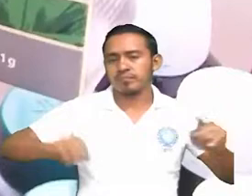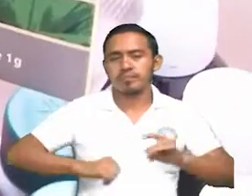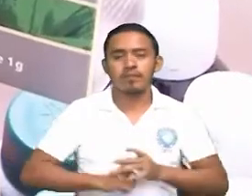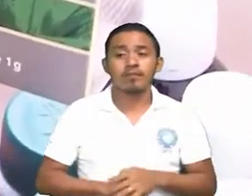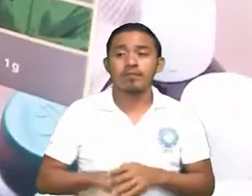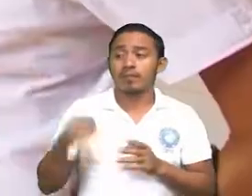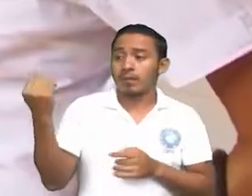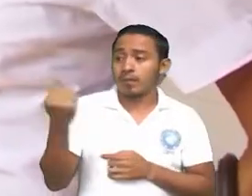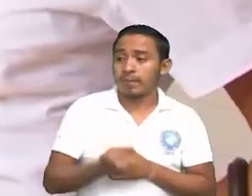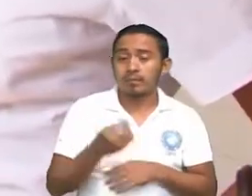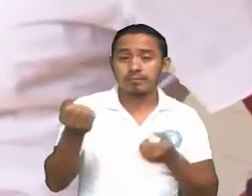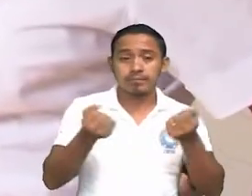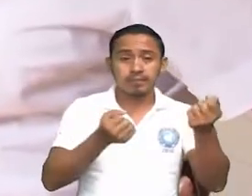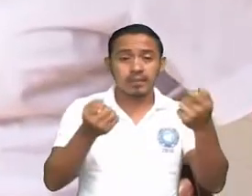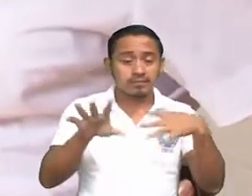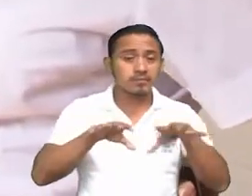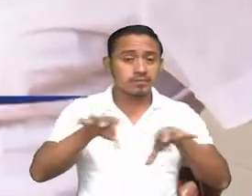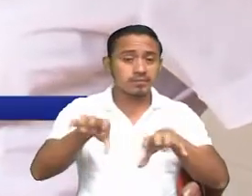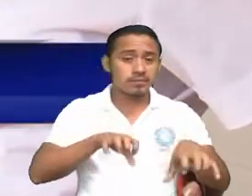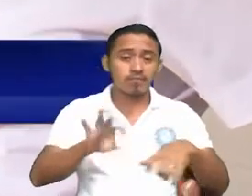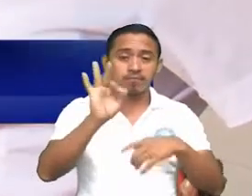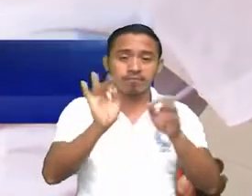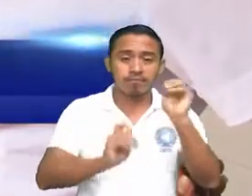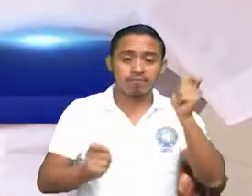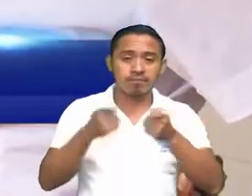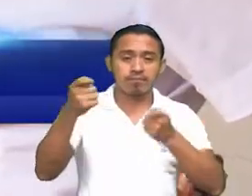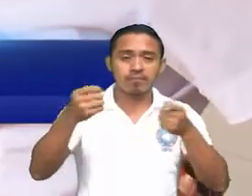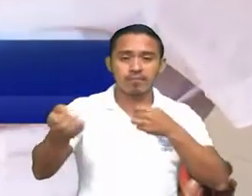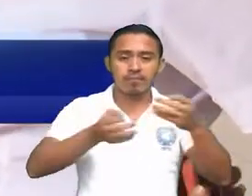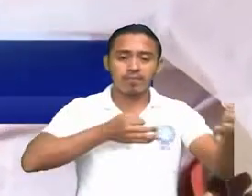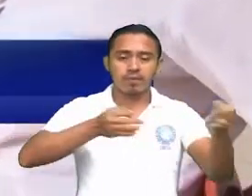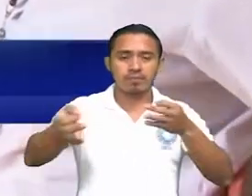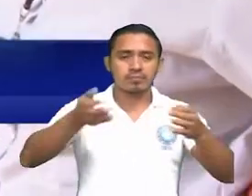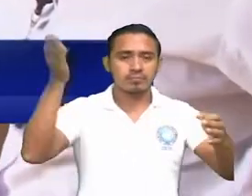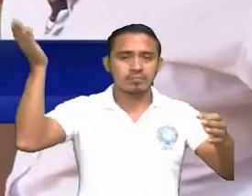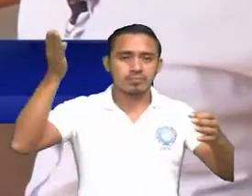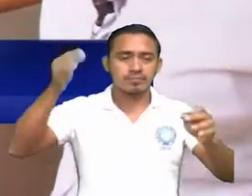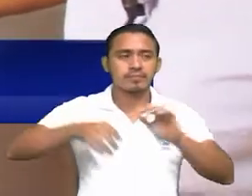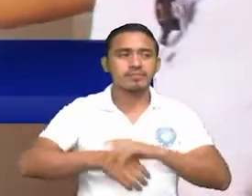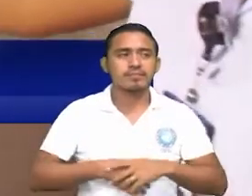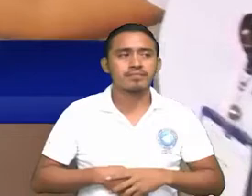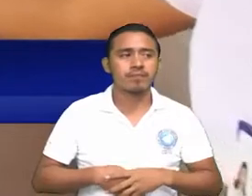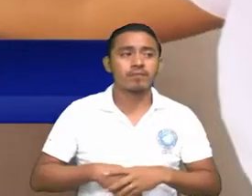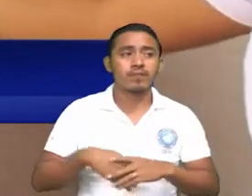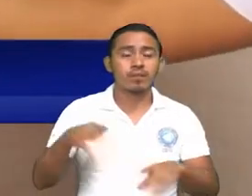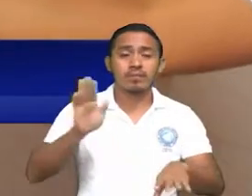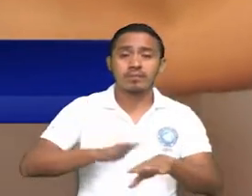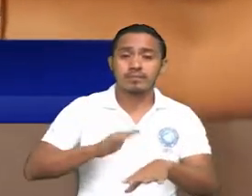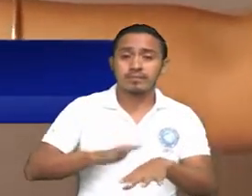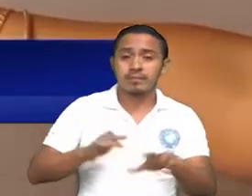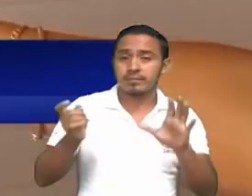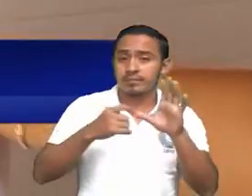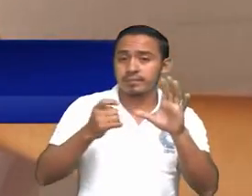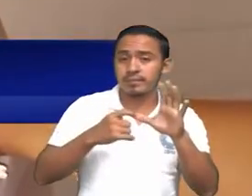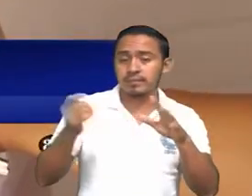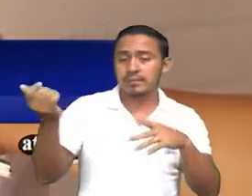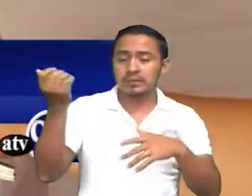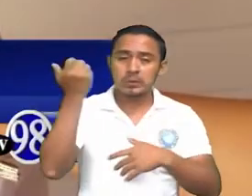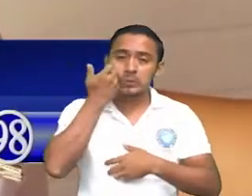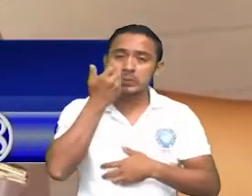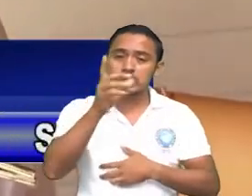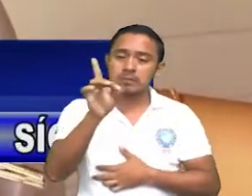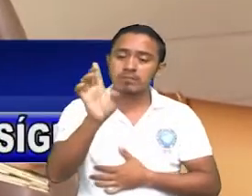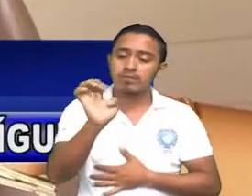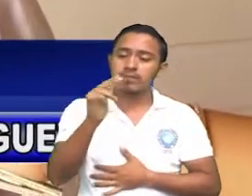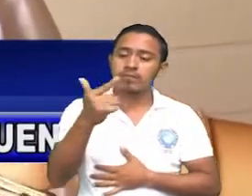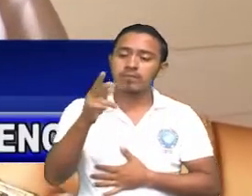ellos vienen a una feria de salud, se les brinda sus charlas, en este caso que estamos en alerta sobre el dengue, y se les